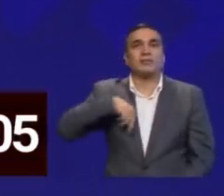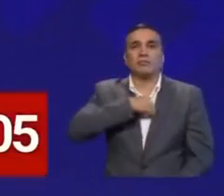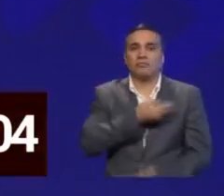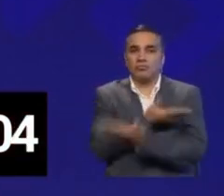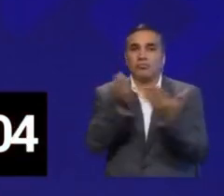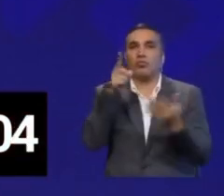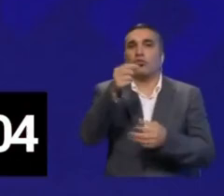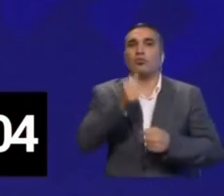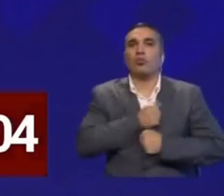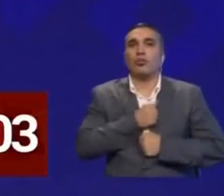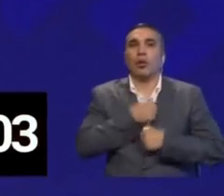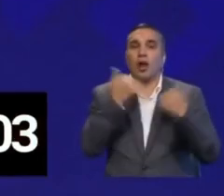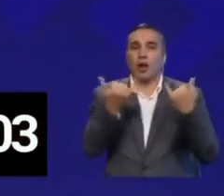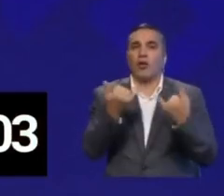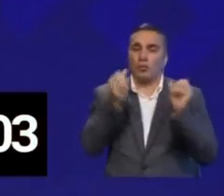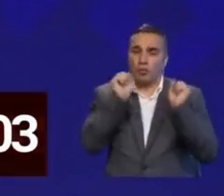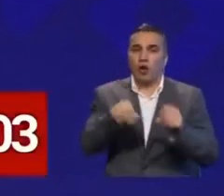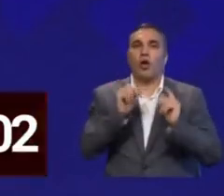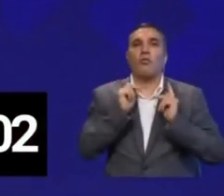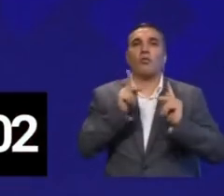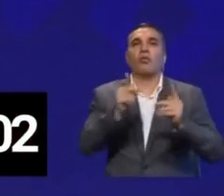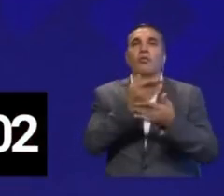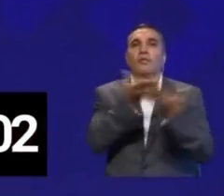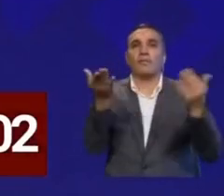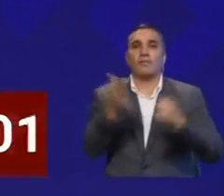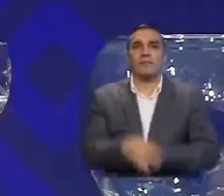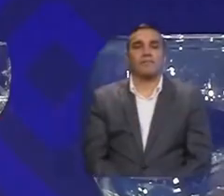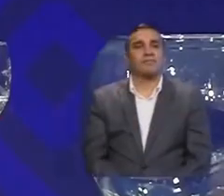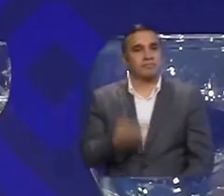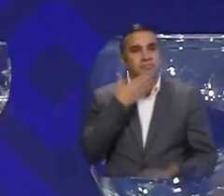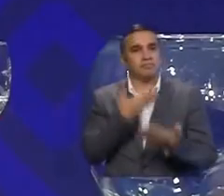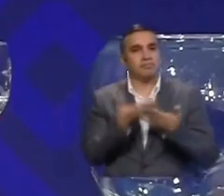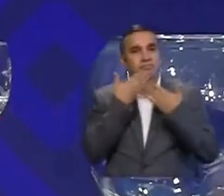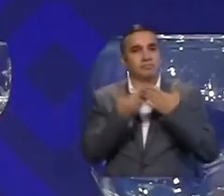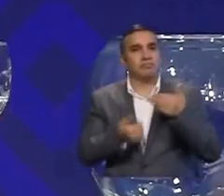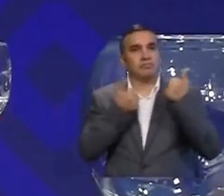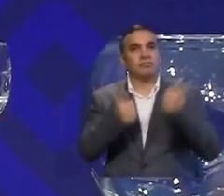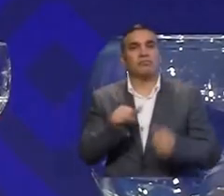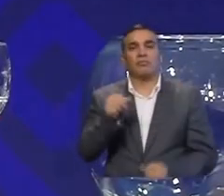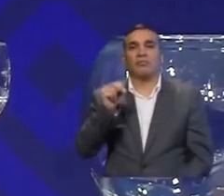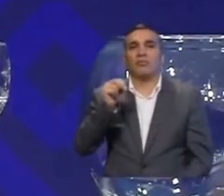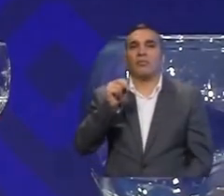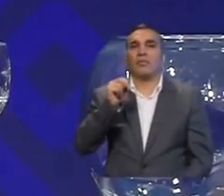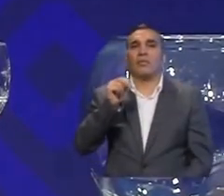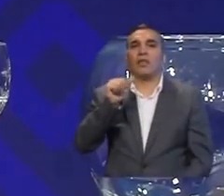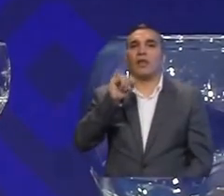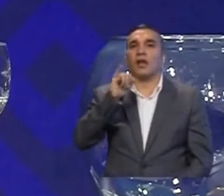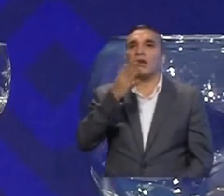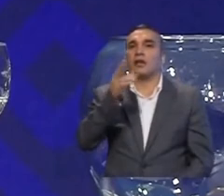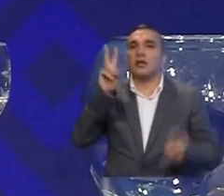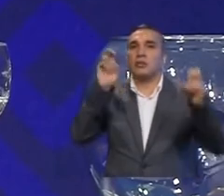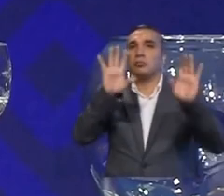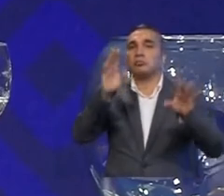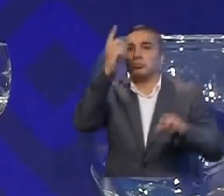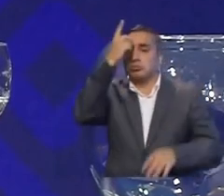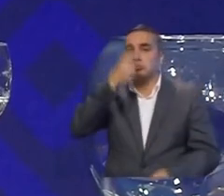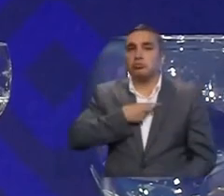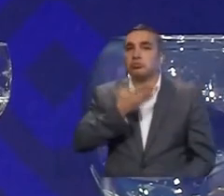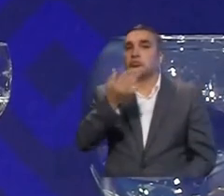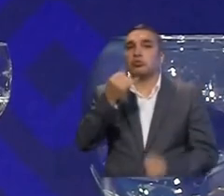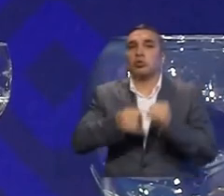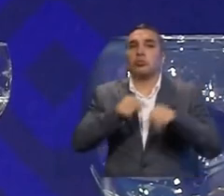que es tuyo y ahora es la oportunidad. Gracias, candidato. Candidato Sagnay, ¿en qué temas prefiere concluir su último